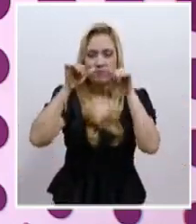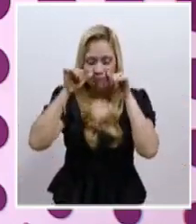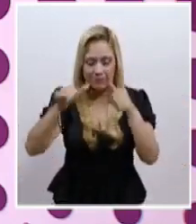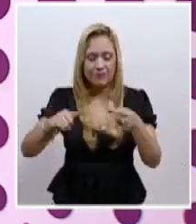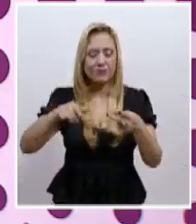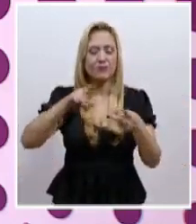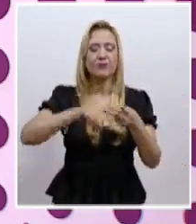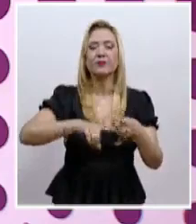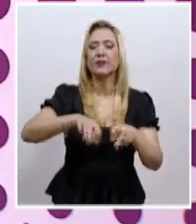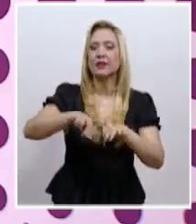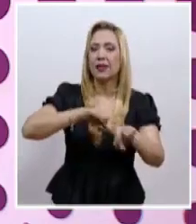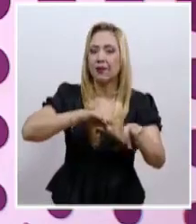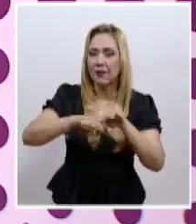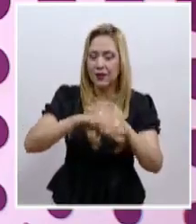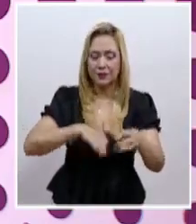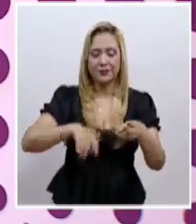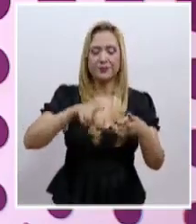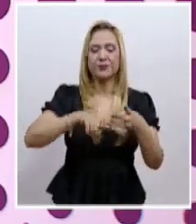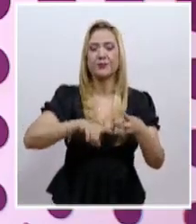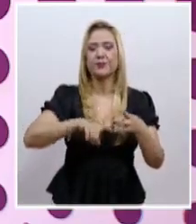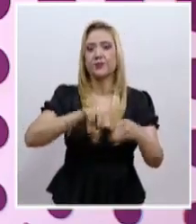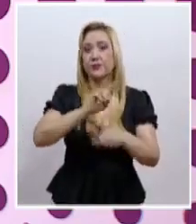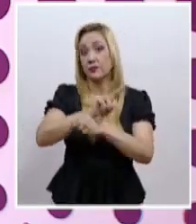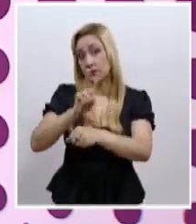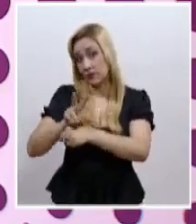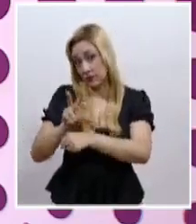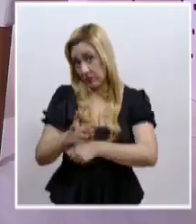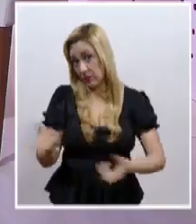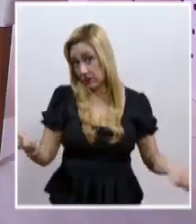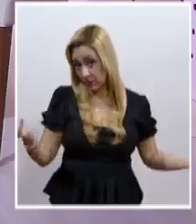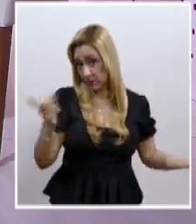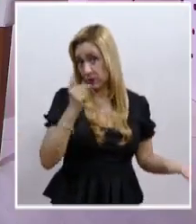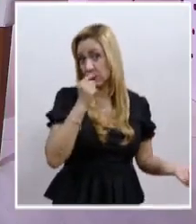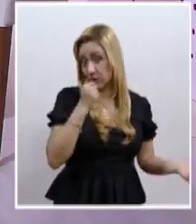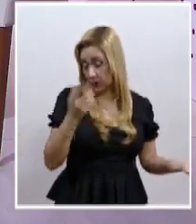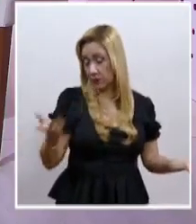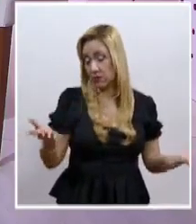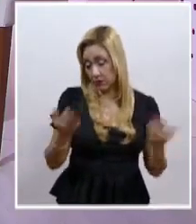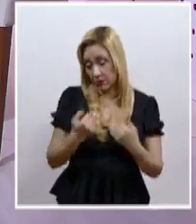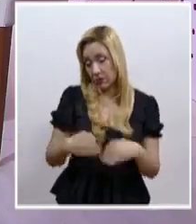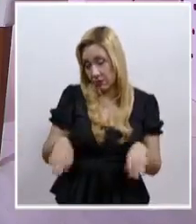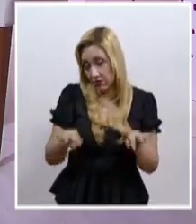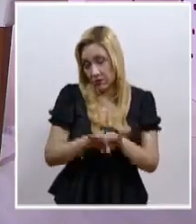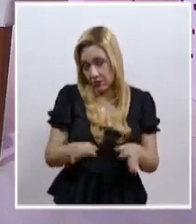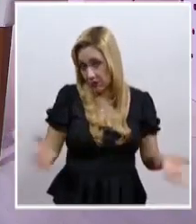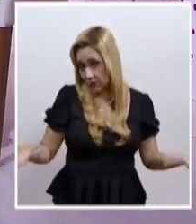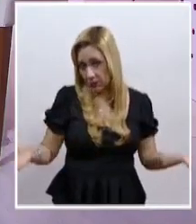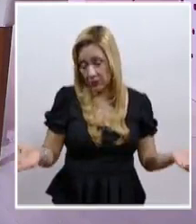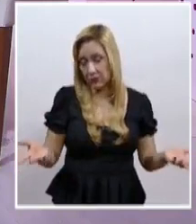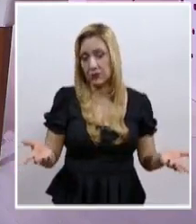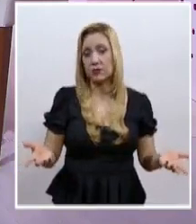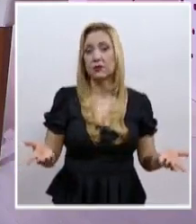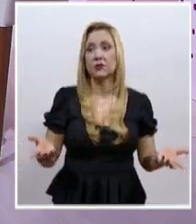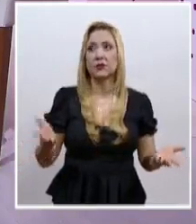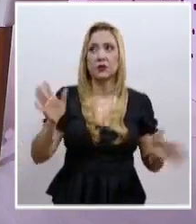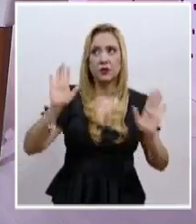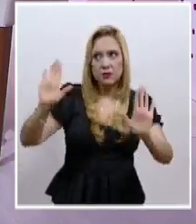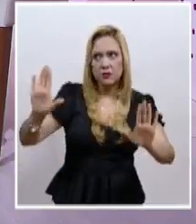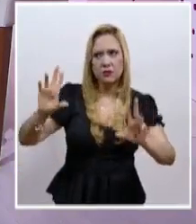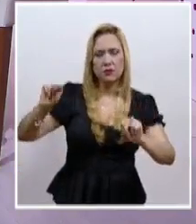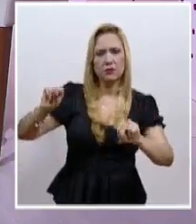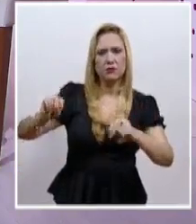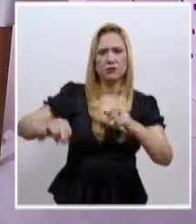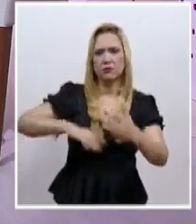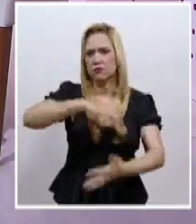trabajo, en cuestión de la seguridad, que también es un tema importante, el derecho humano a la vida libre Claro. de violencia,